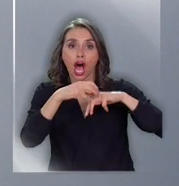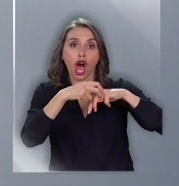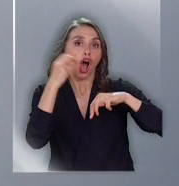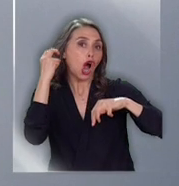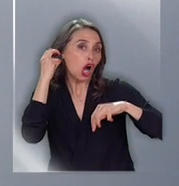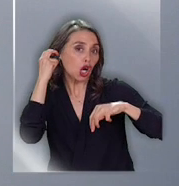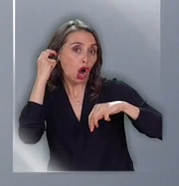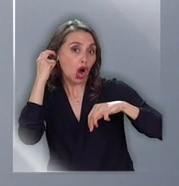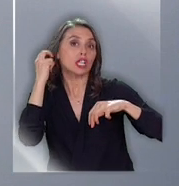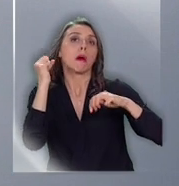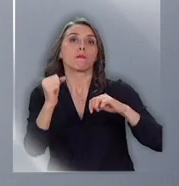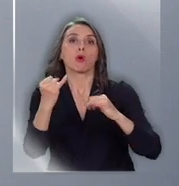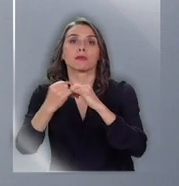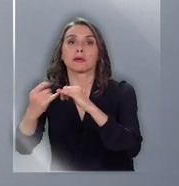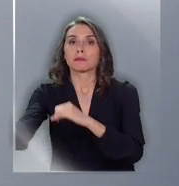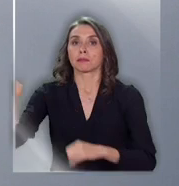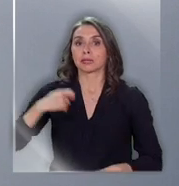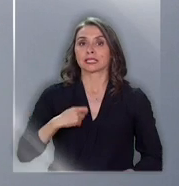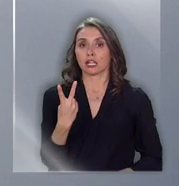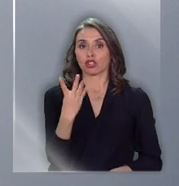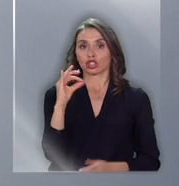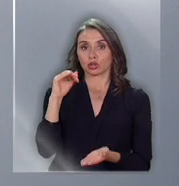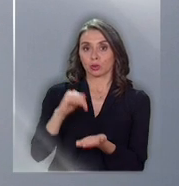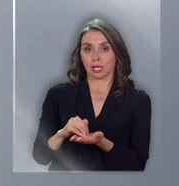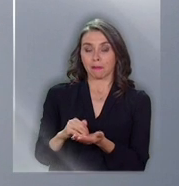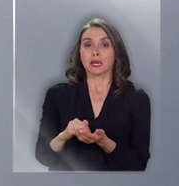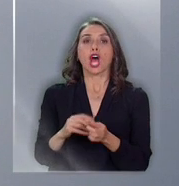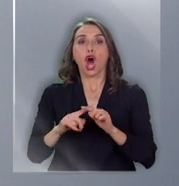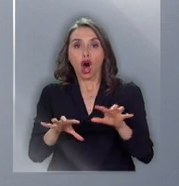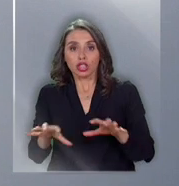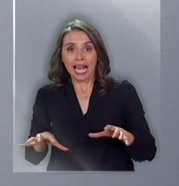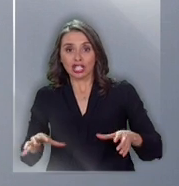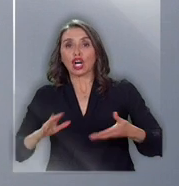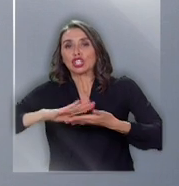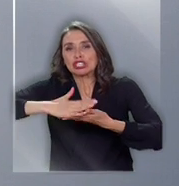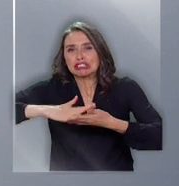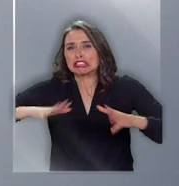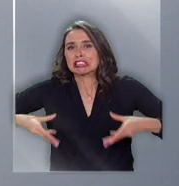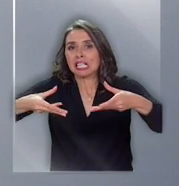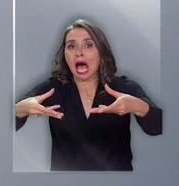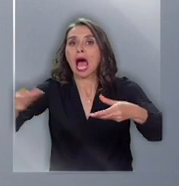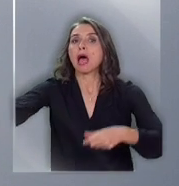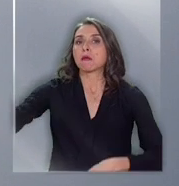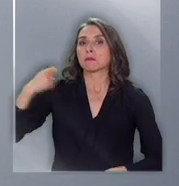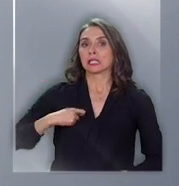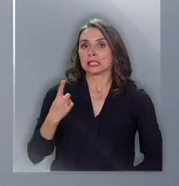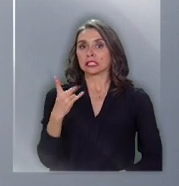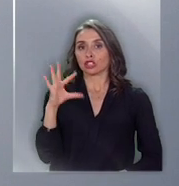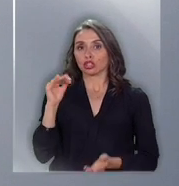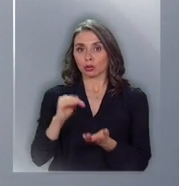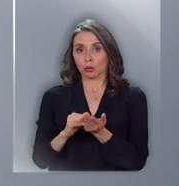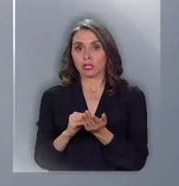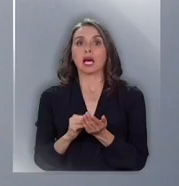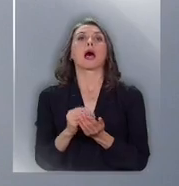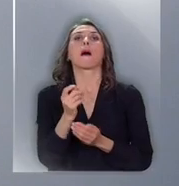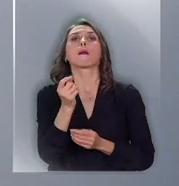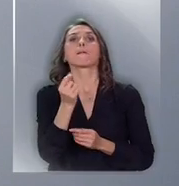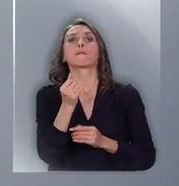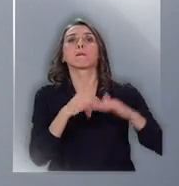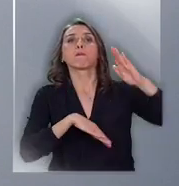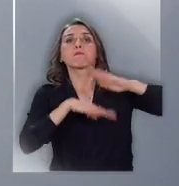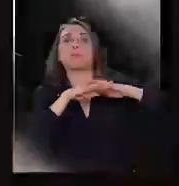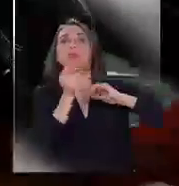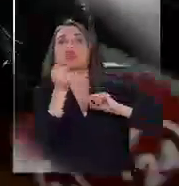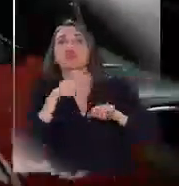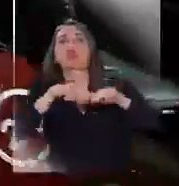recibir hasta 250.000 pesos y quienes lleven otro tipo de objeto 150.000. También se elevó el monto máximo de endeudamiento por